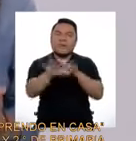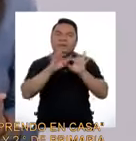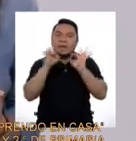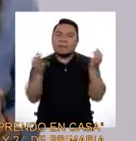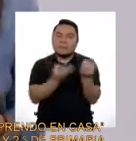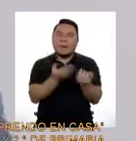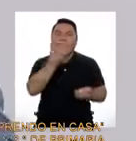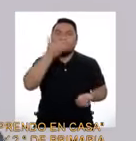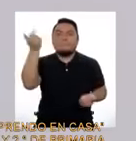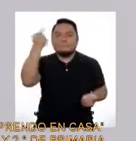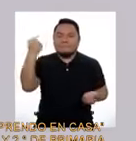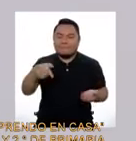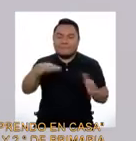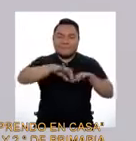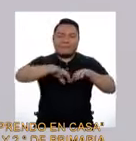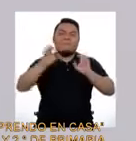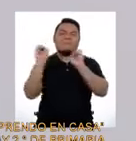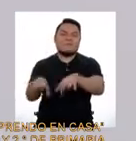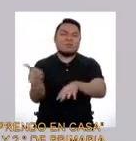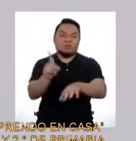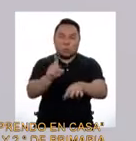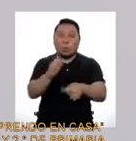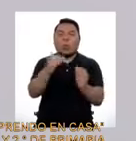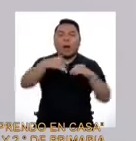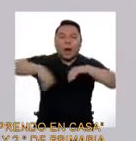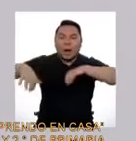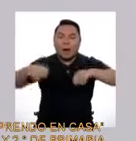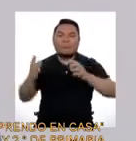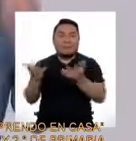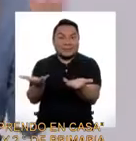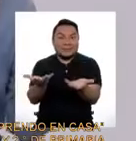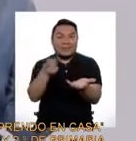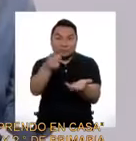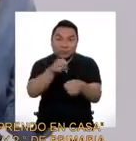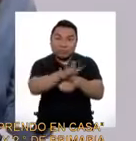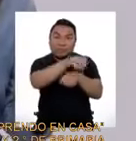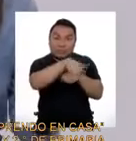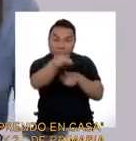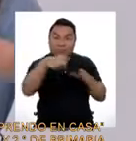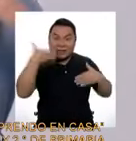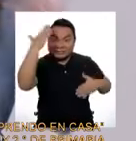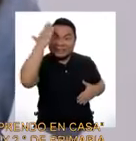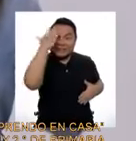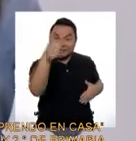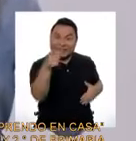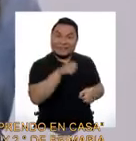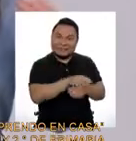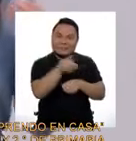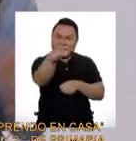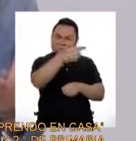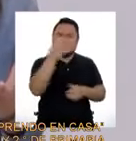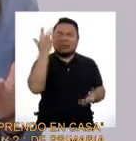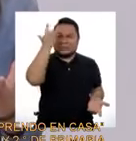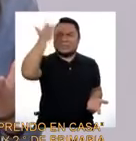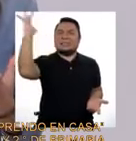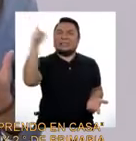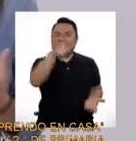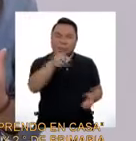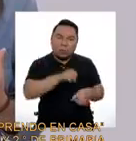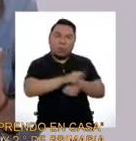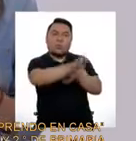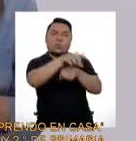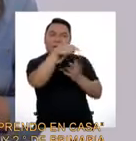los residuos y no contaminen más. ¿Tienes algunos? Claro que sí, ustedes son chicas y chicos muy inteligentes